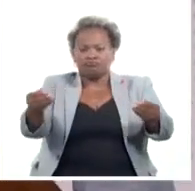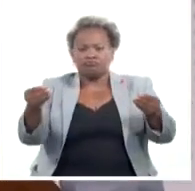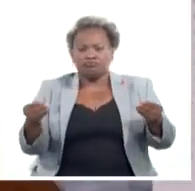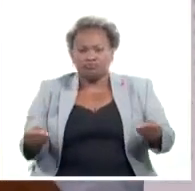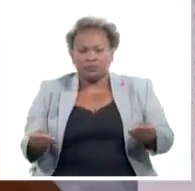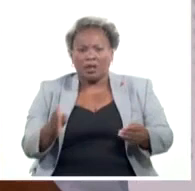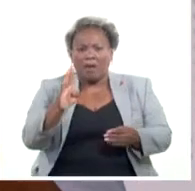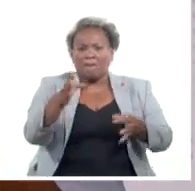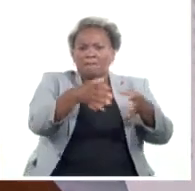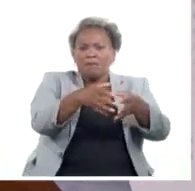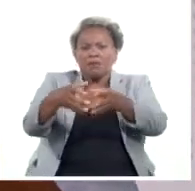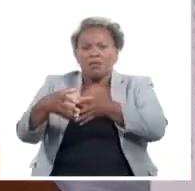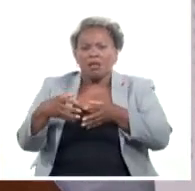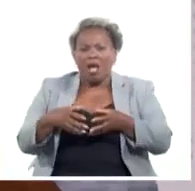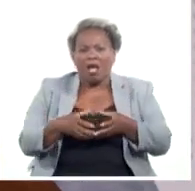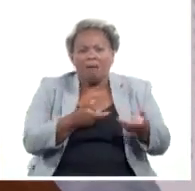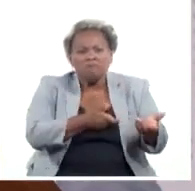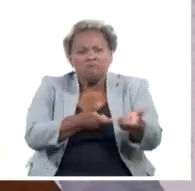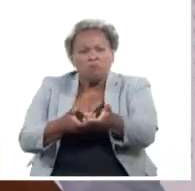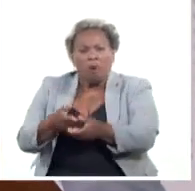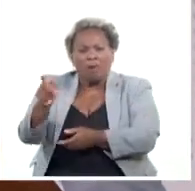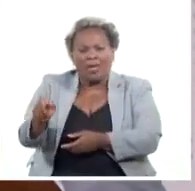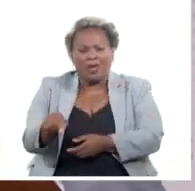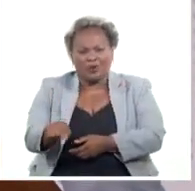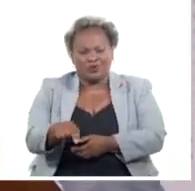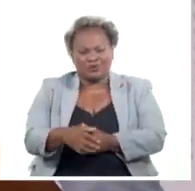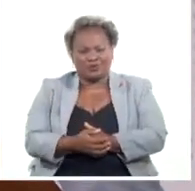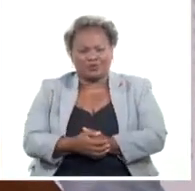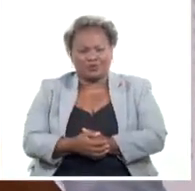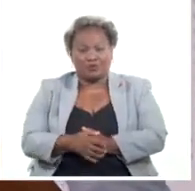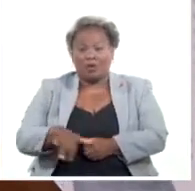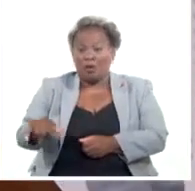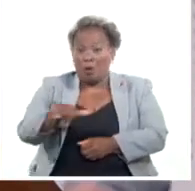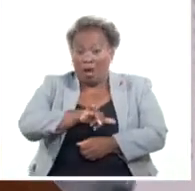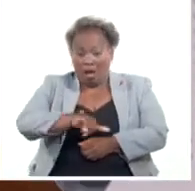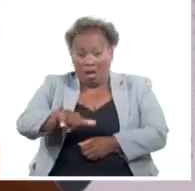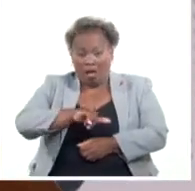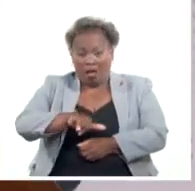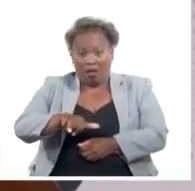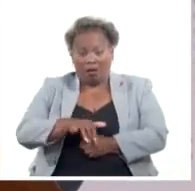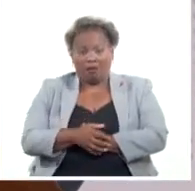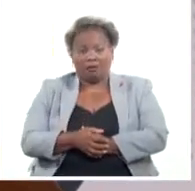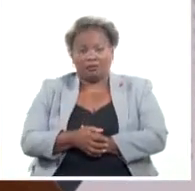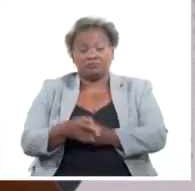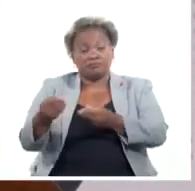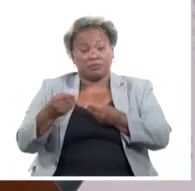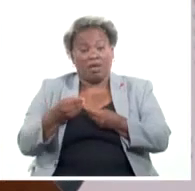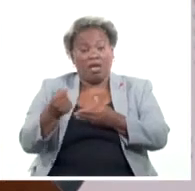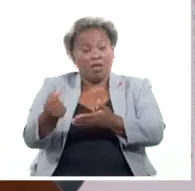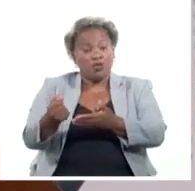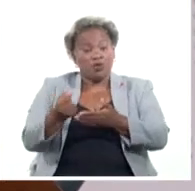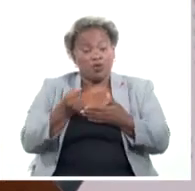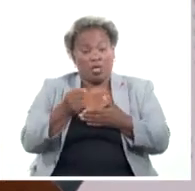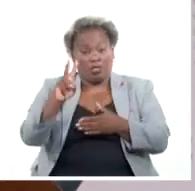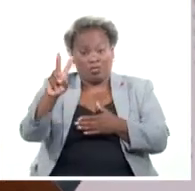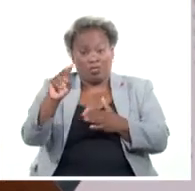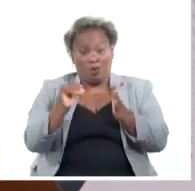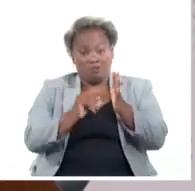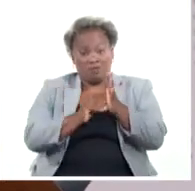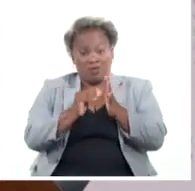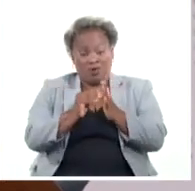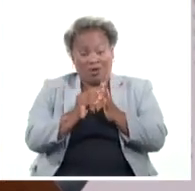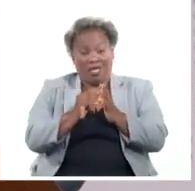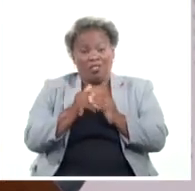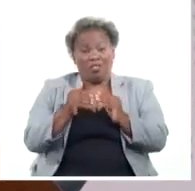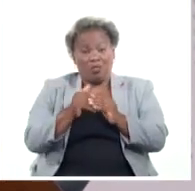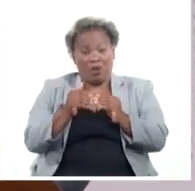las brigadas del Cuerpo de Bomberos. De igual modo, nos ofrecieron ayuda material valorada en 2 millones de dólares con motivo